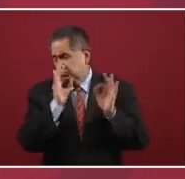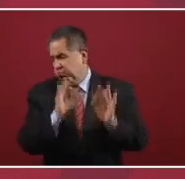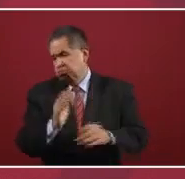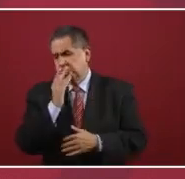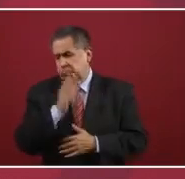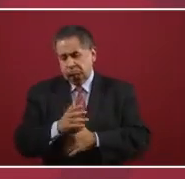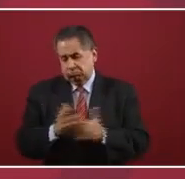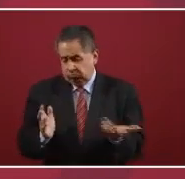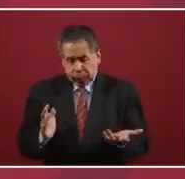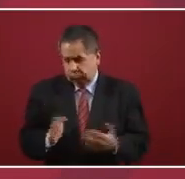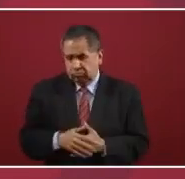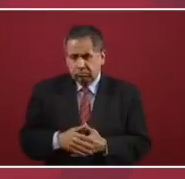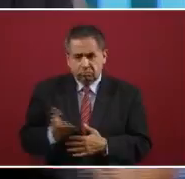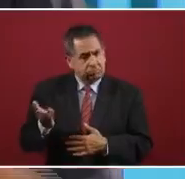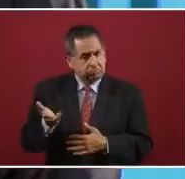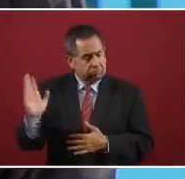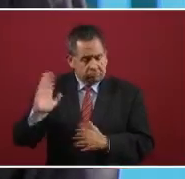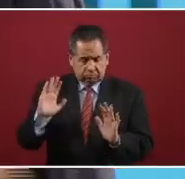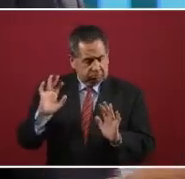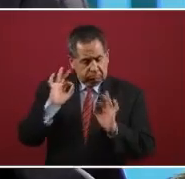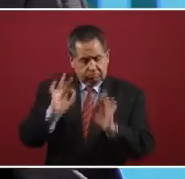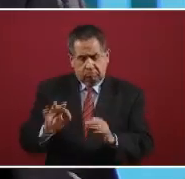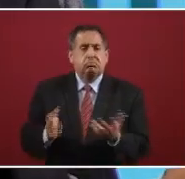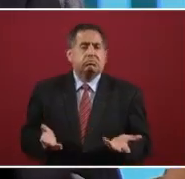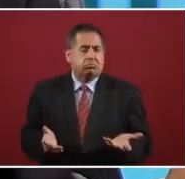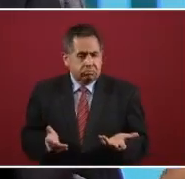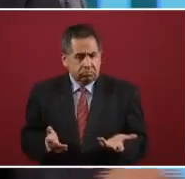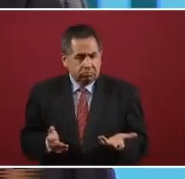porque si no,